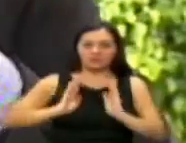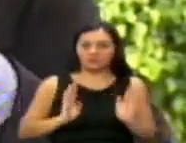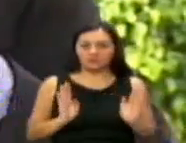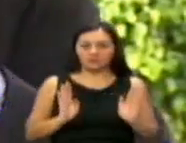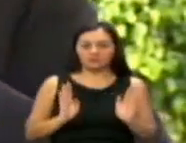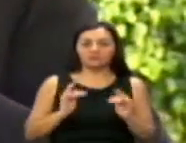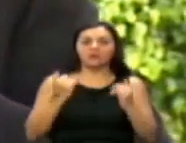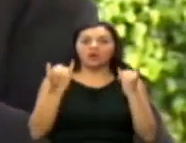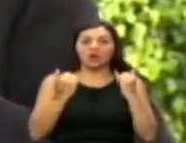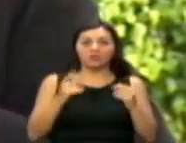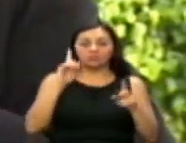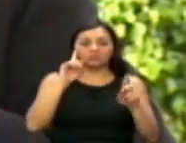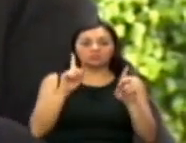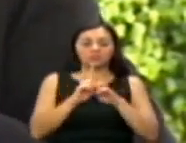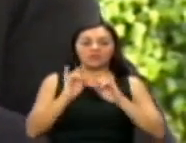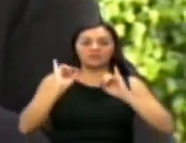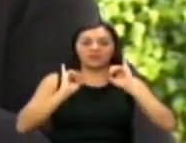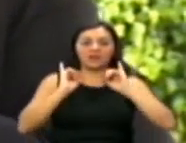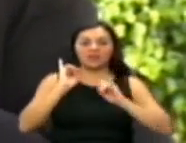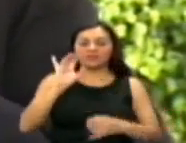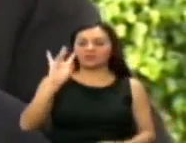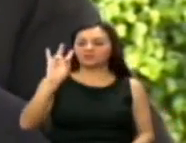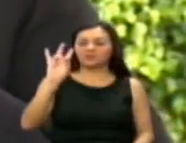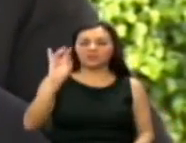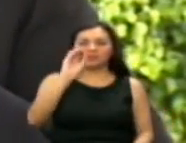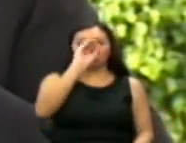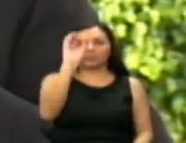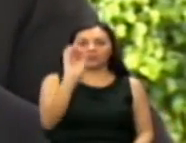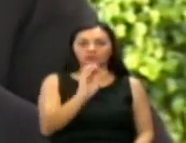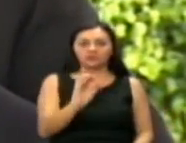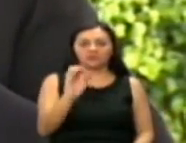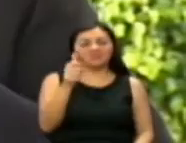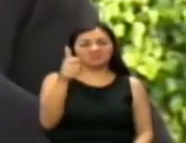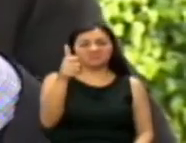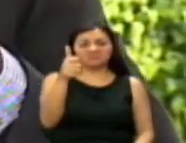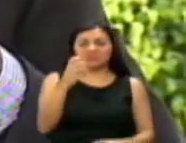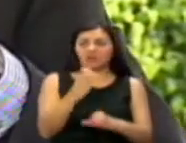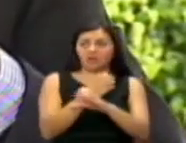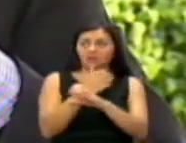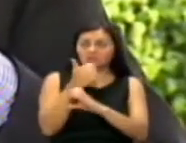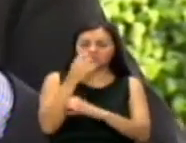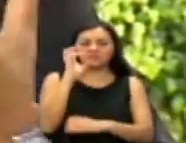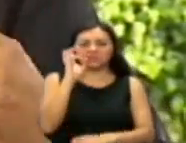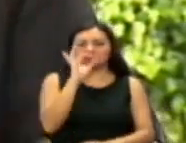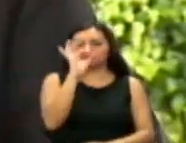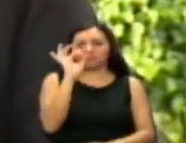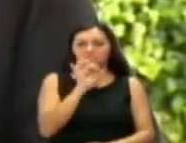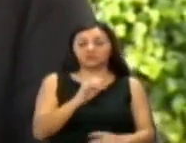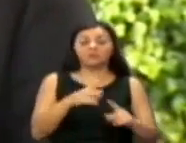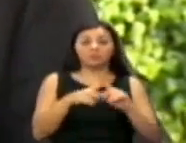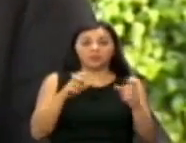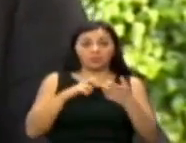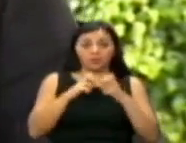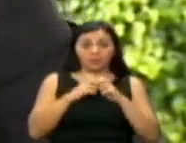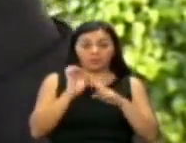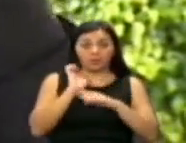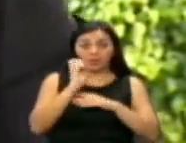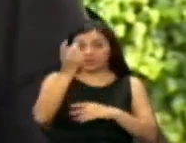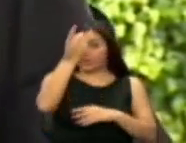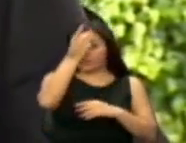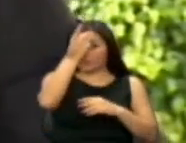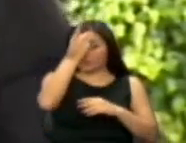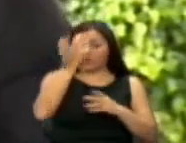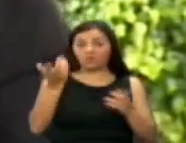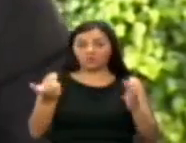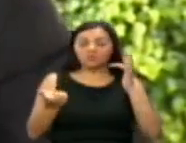que hemos hecho con Tailandia, la tasa de interés es un 7% más o menos, que es muy conveniente. Ahora, el país no tiene problema de deuda. Como tenemos un ataque incluso a